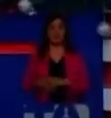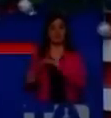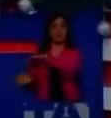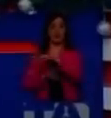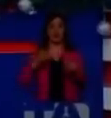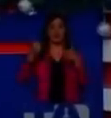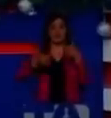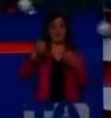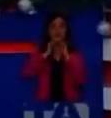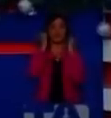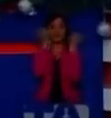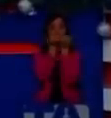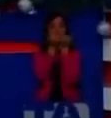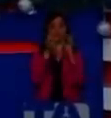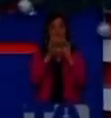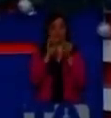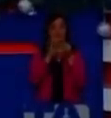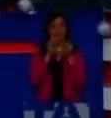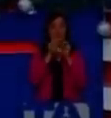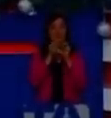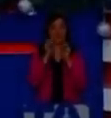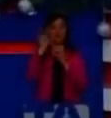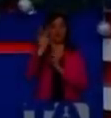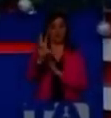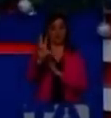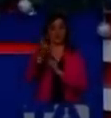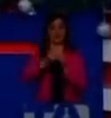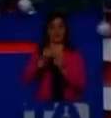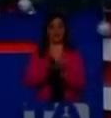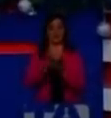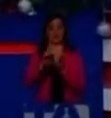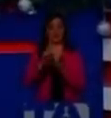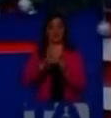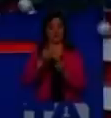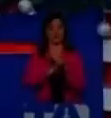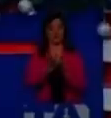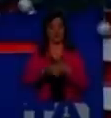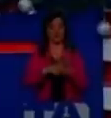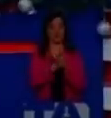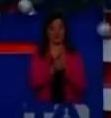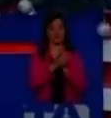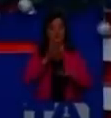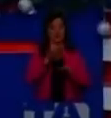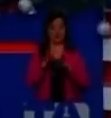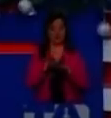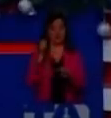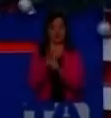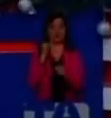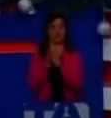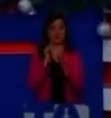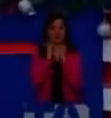Y los candidatos a asambleístas por el Partido Social Patriótica recibieron este fin de semana una capacitación sobre la labor legislativa.